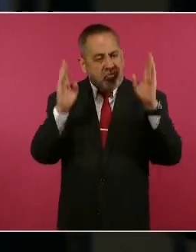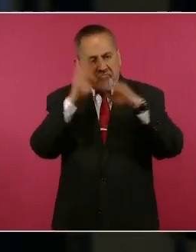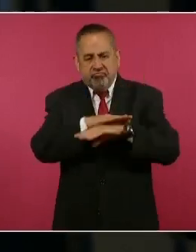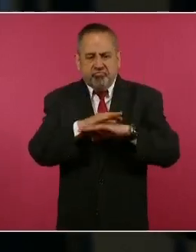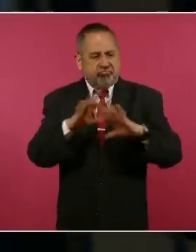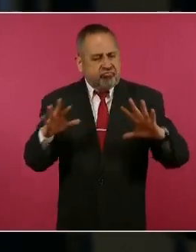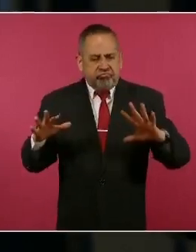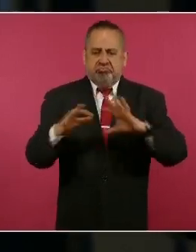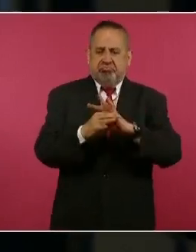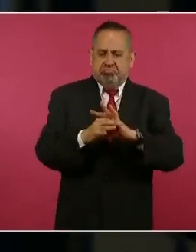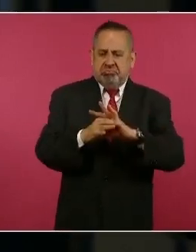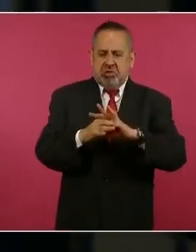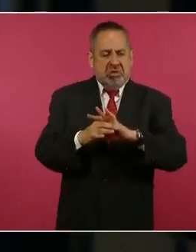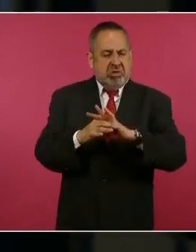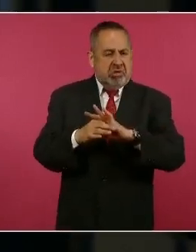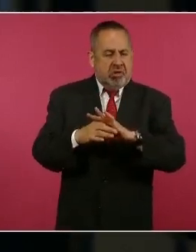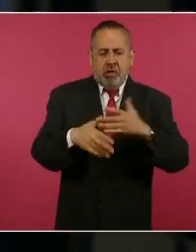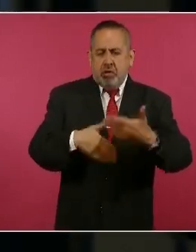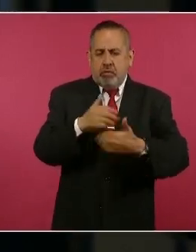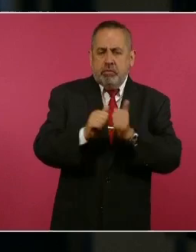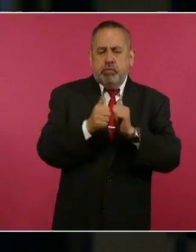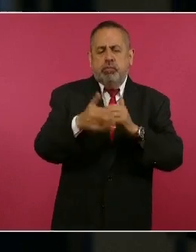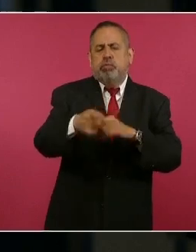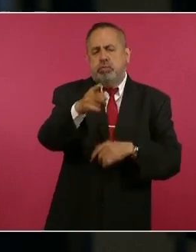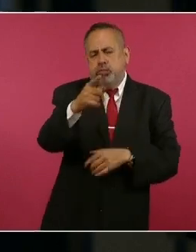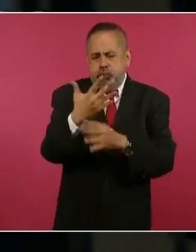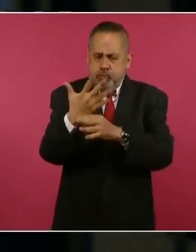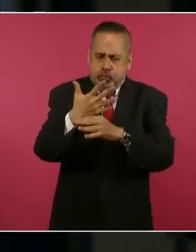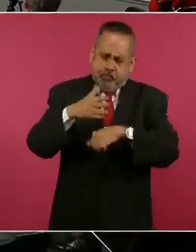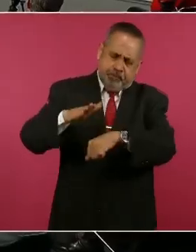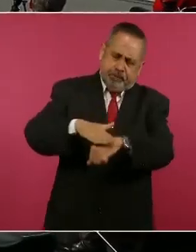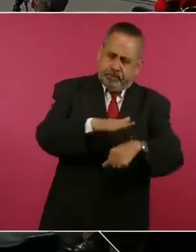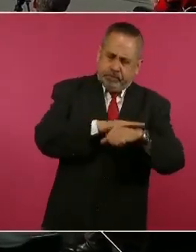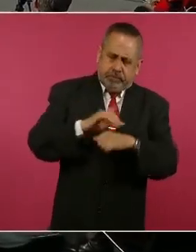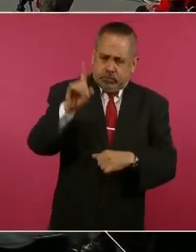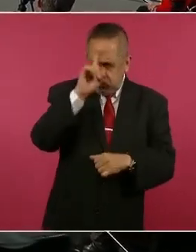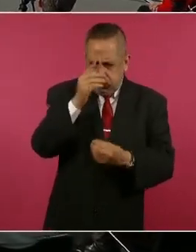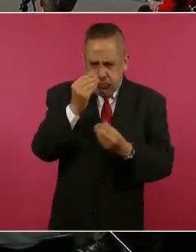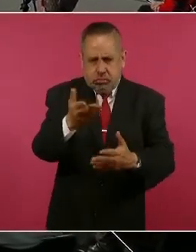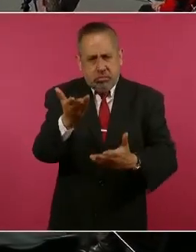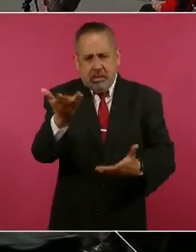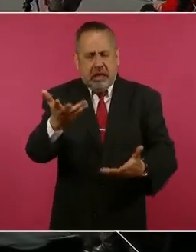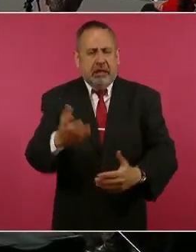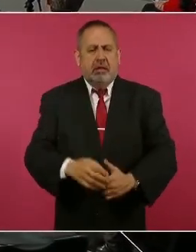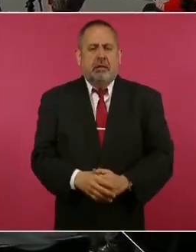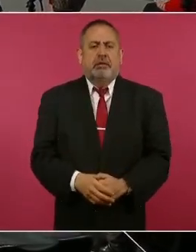vez vuelvan a su cauce. ¿Cuál es el llamado que usted hace? Bueno,